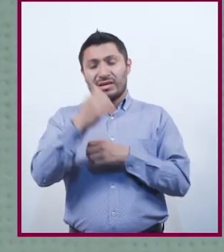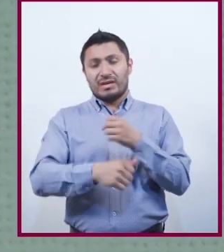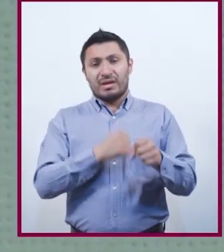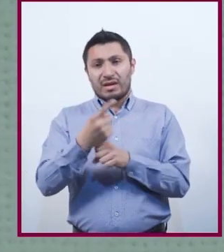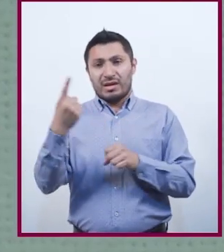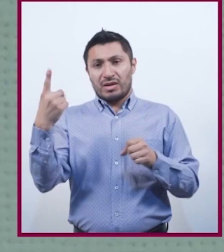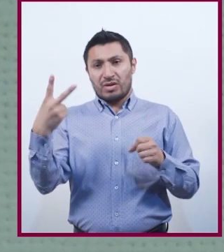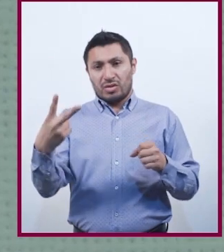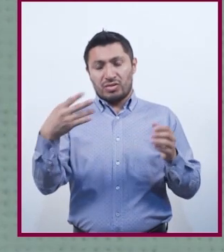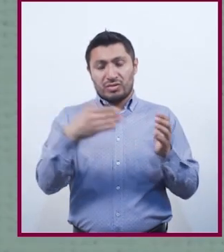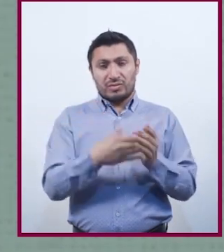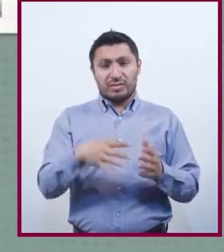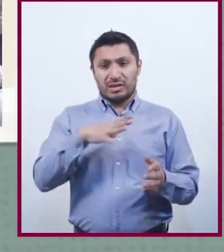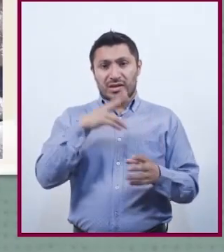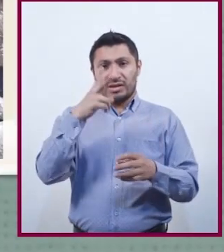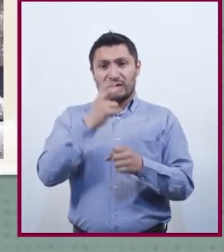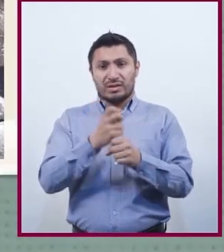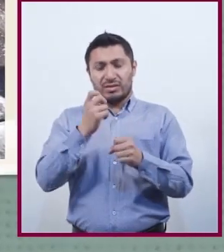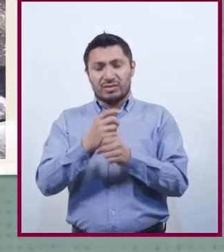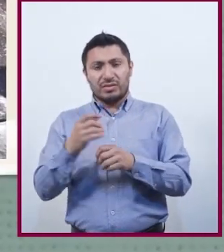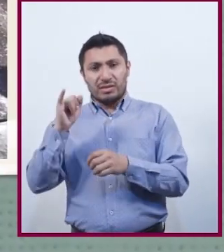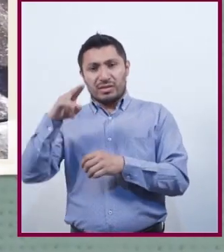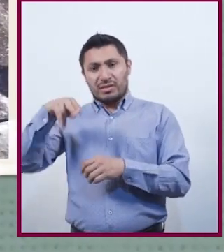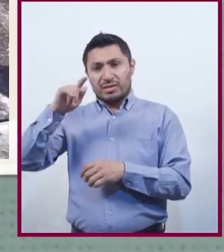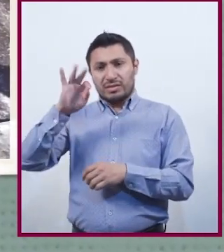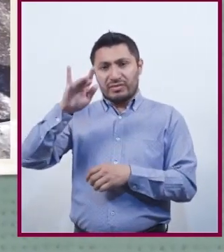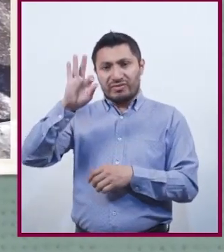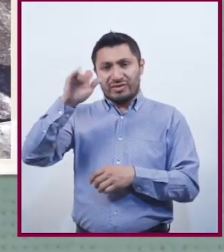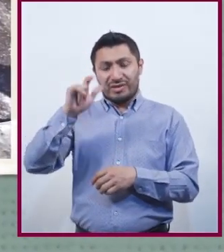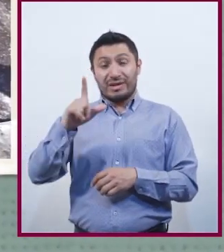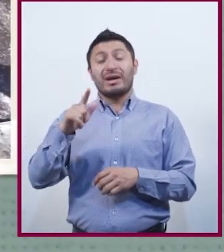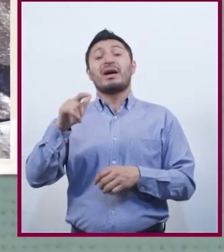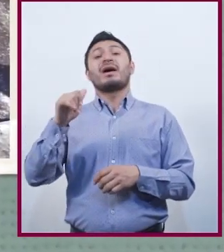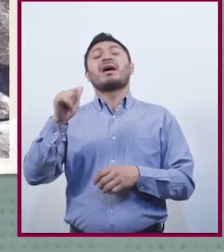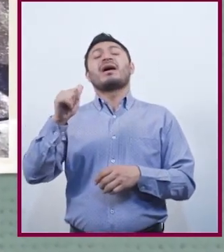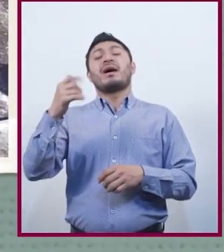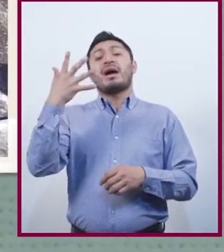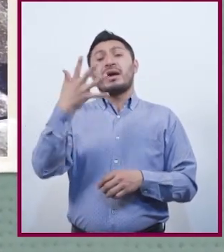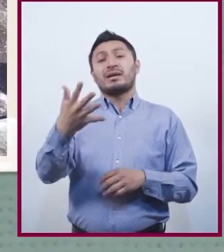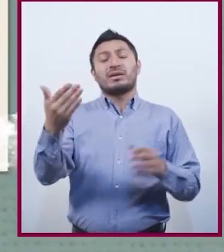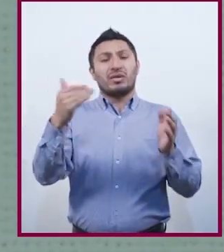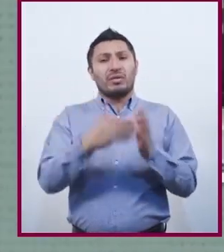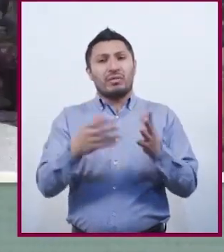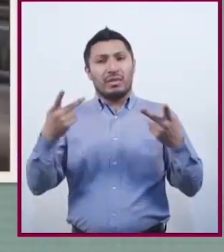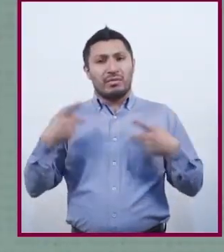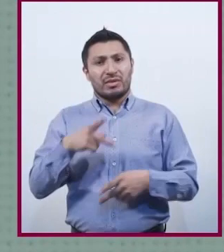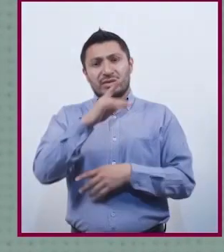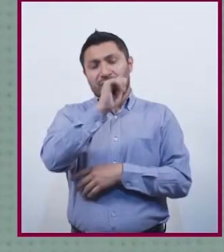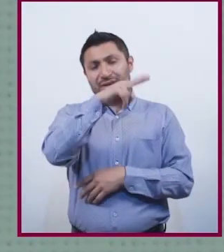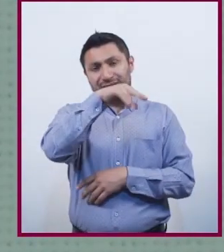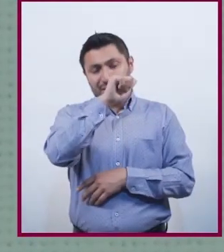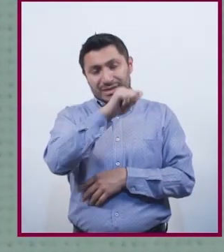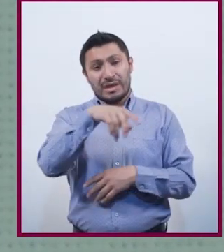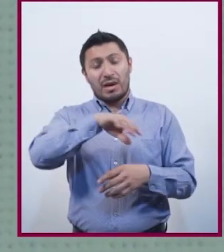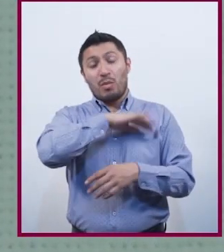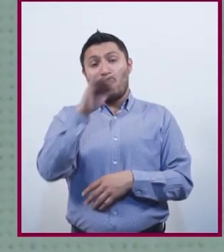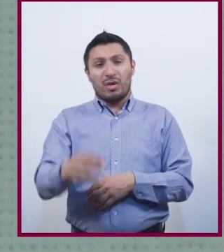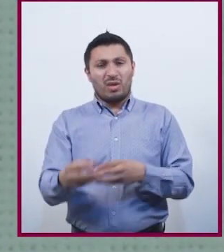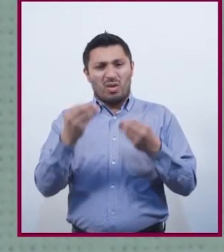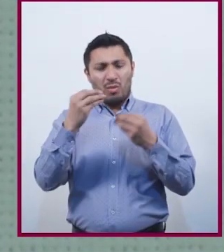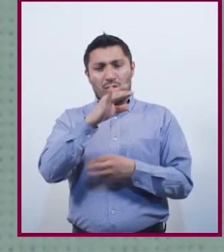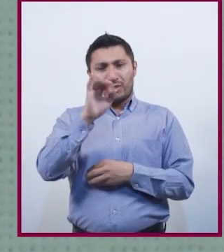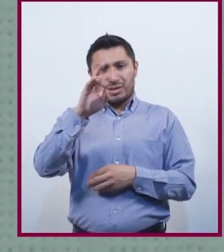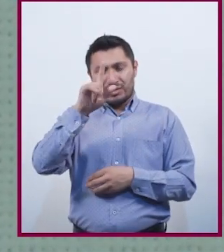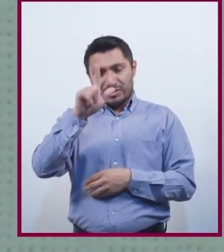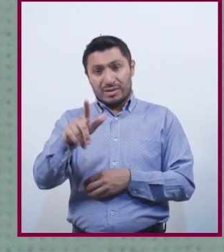tuvo lugar lo que se conoce como la Segunda Intifada, con un saldo de 5.000 palestinos muertos, la mayoría de ellos